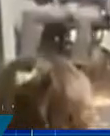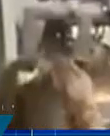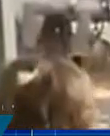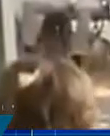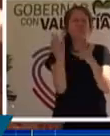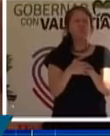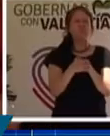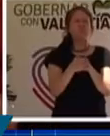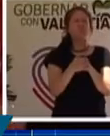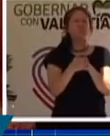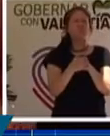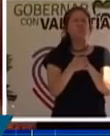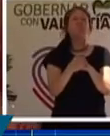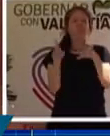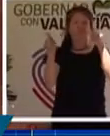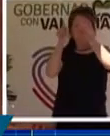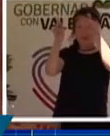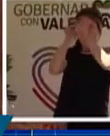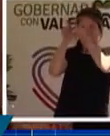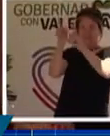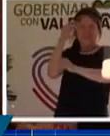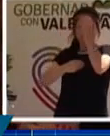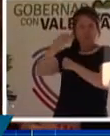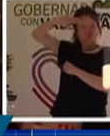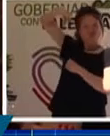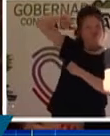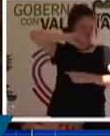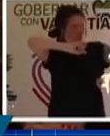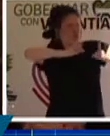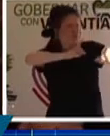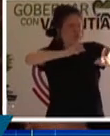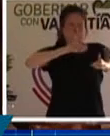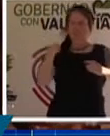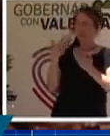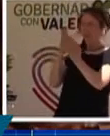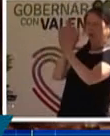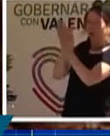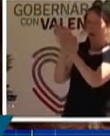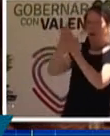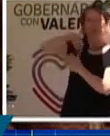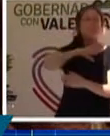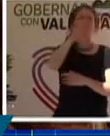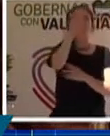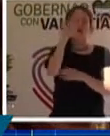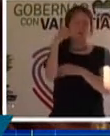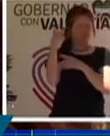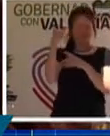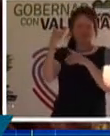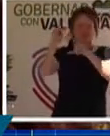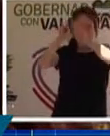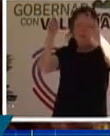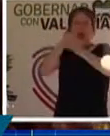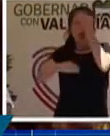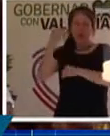por la situación económica y que para no cerrar pues han llegado a unos acuerdos internos con sus plantillas, pues